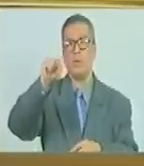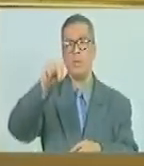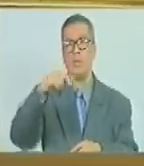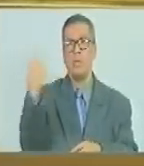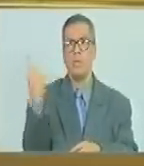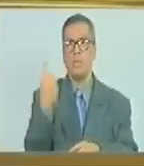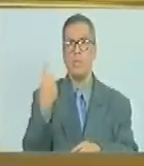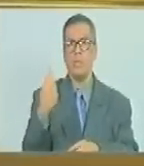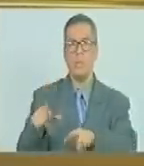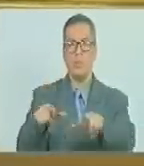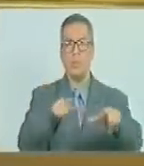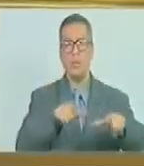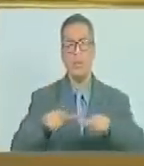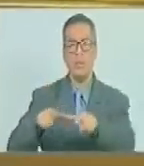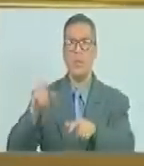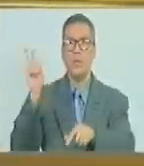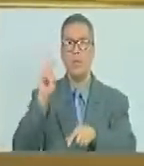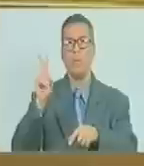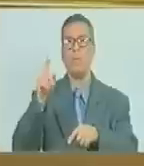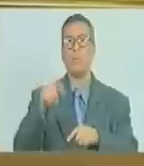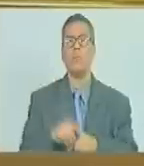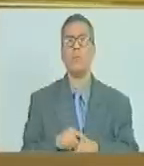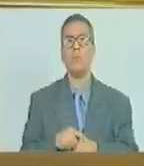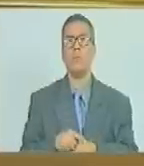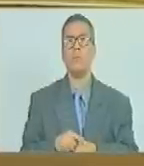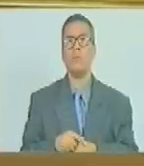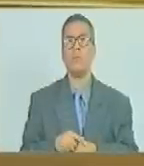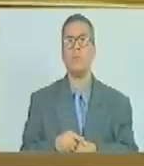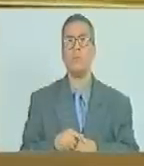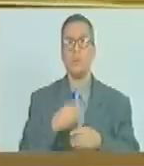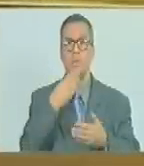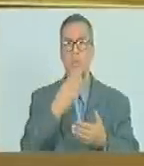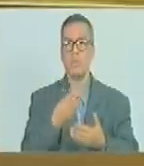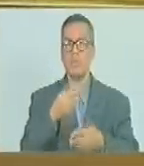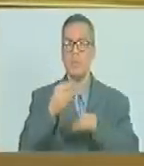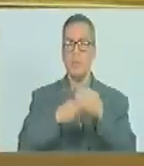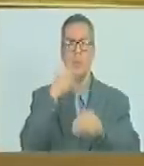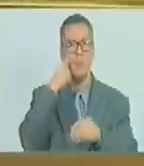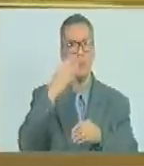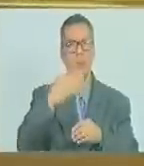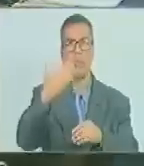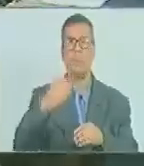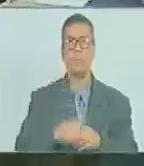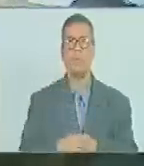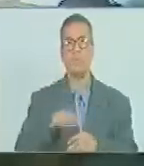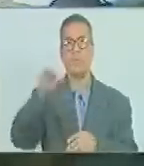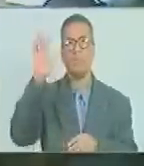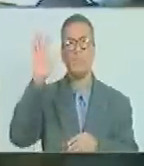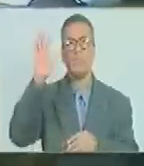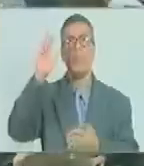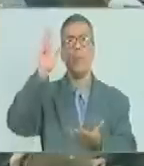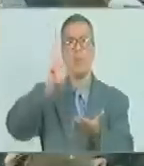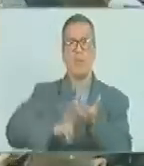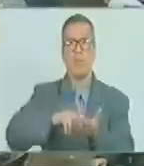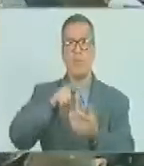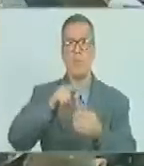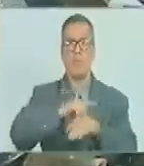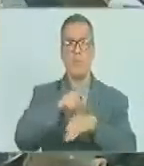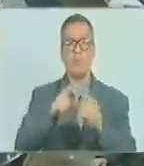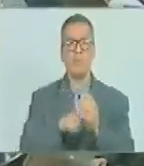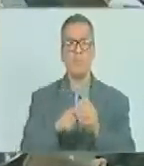Irán, Seyed Ebrahim Raisi, sírvanse a manifestarlo con la señal de costumbre. Queda aprobado.